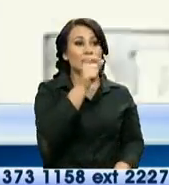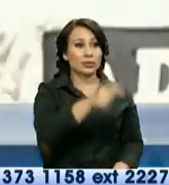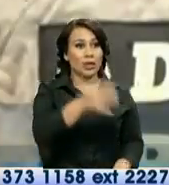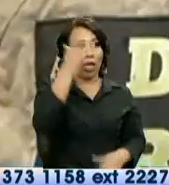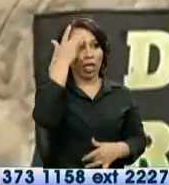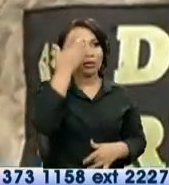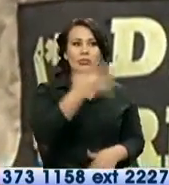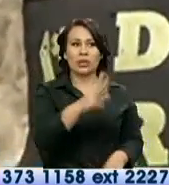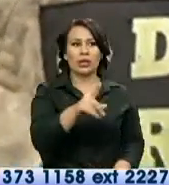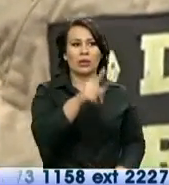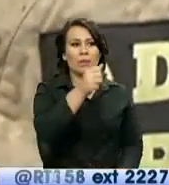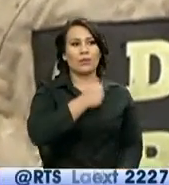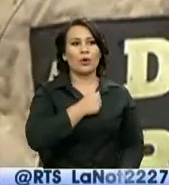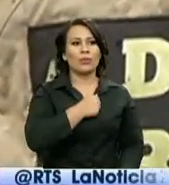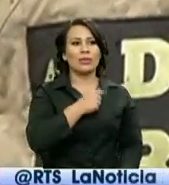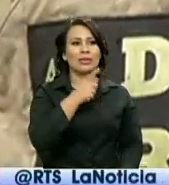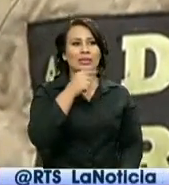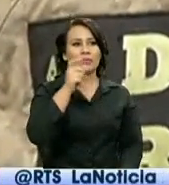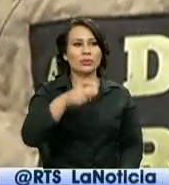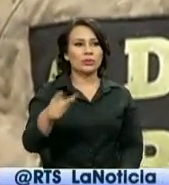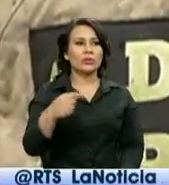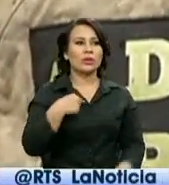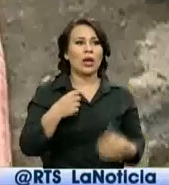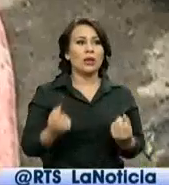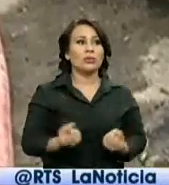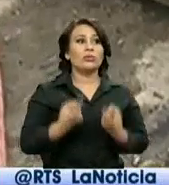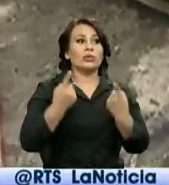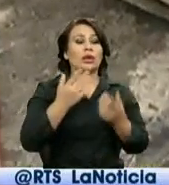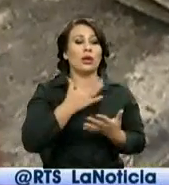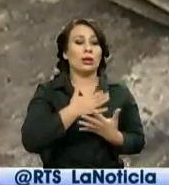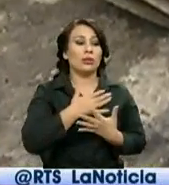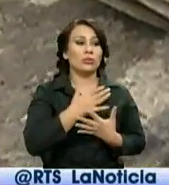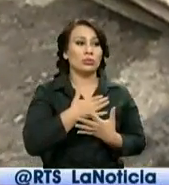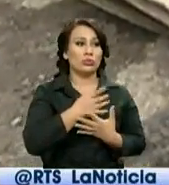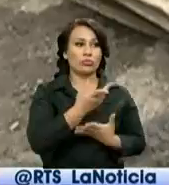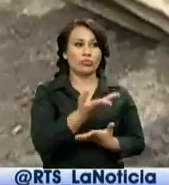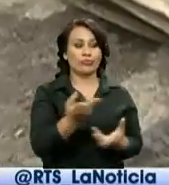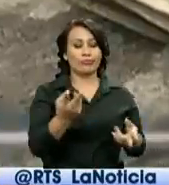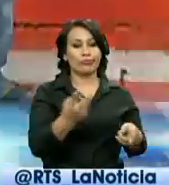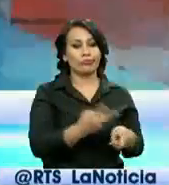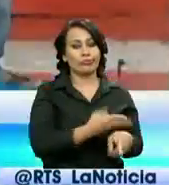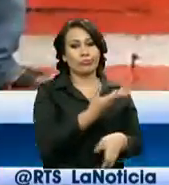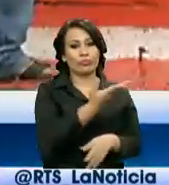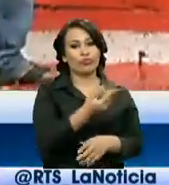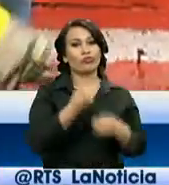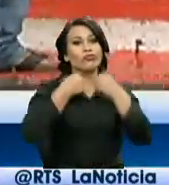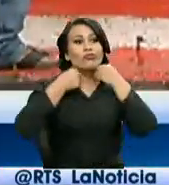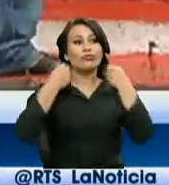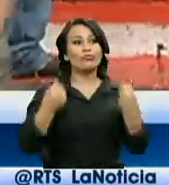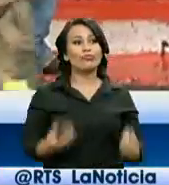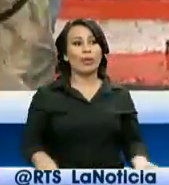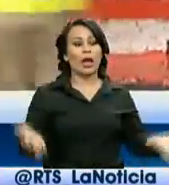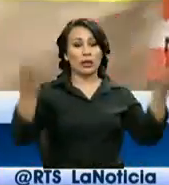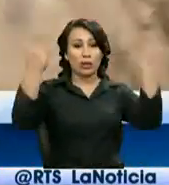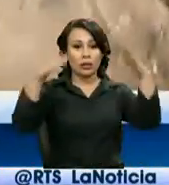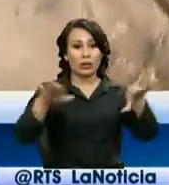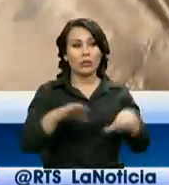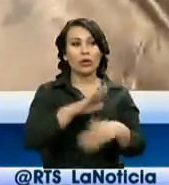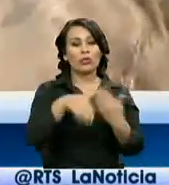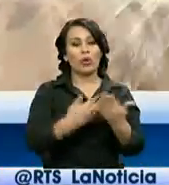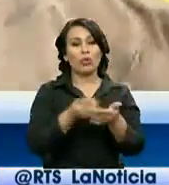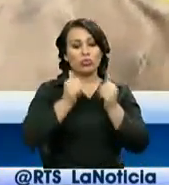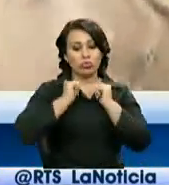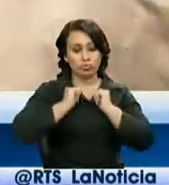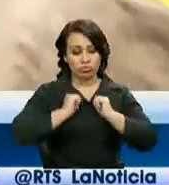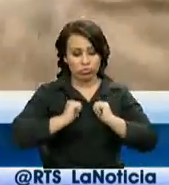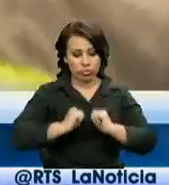Los afectados aún no podían salir de la sorpresa, y es que un suceso como este, que pase en época navideña, les deja doblemente